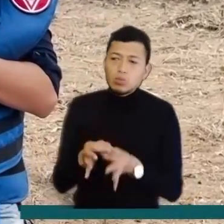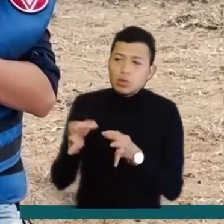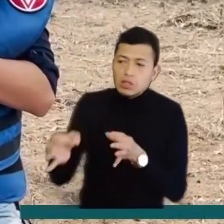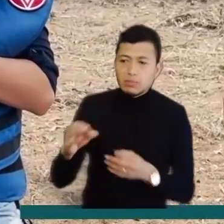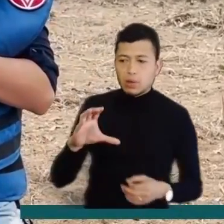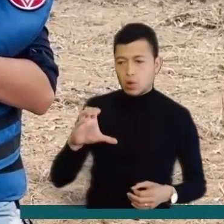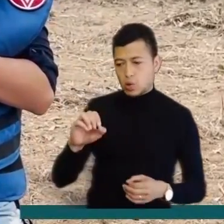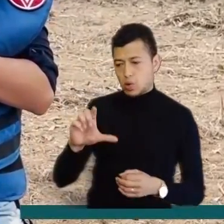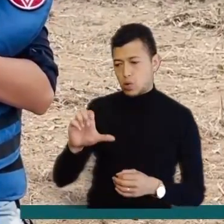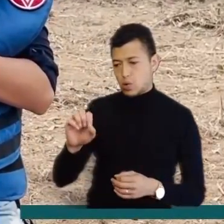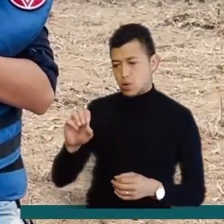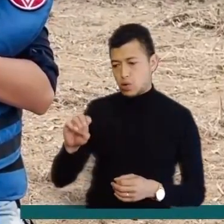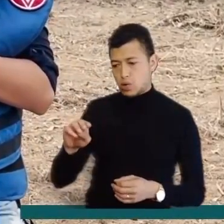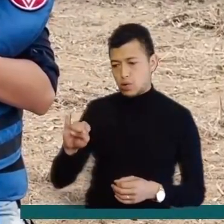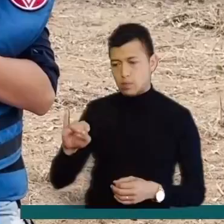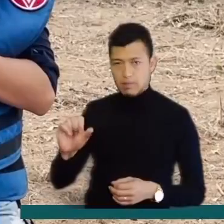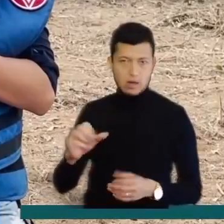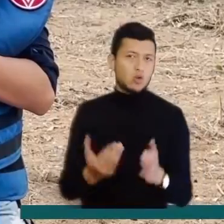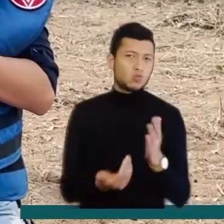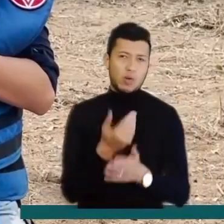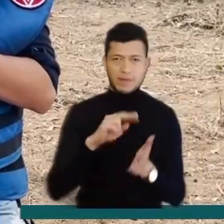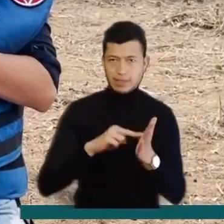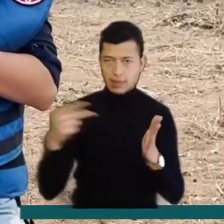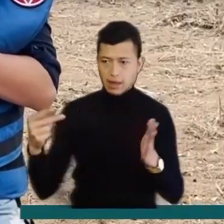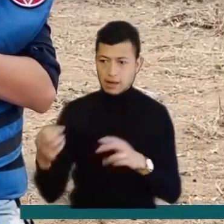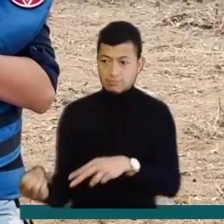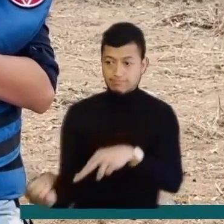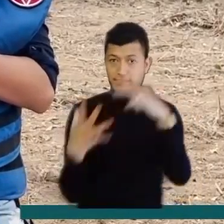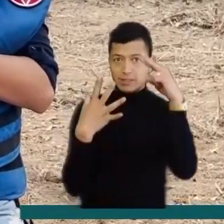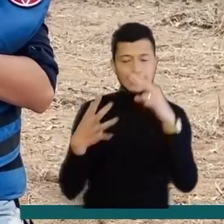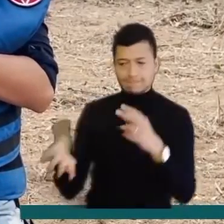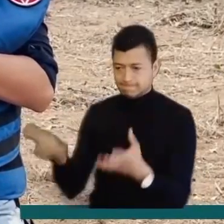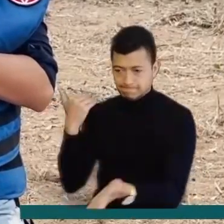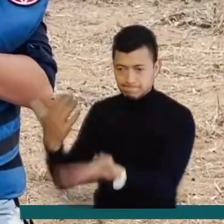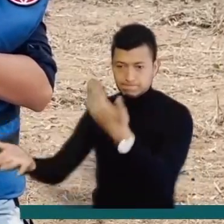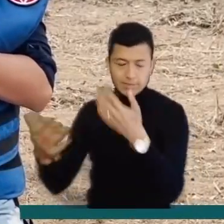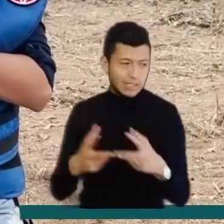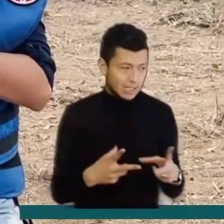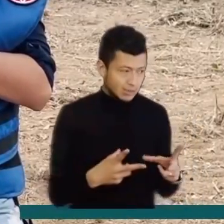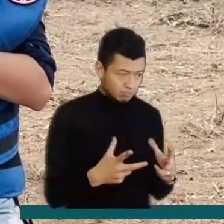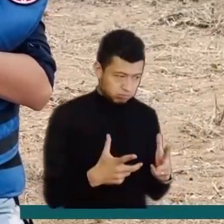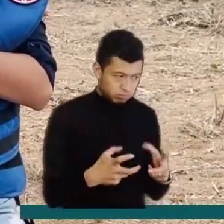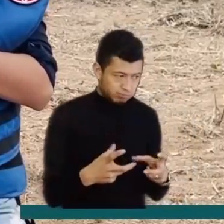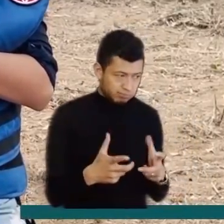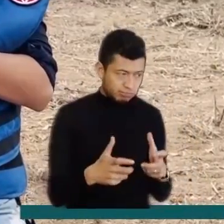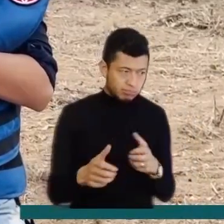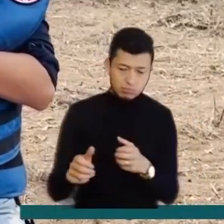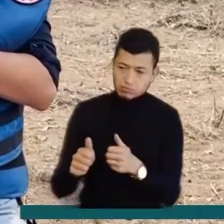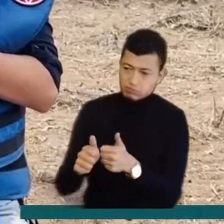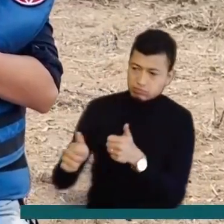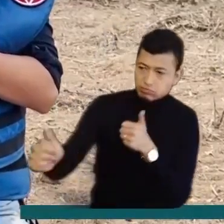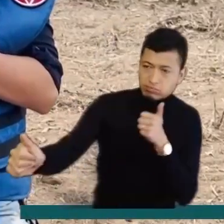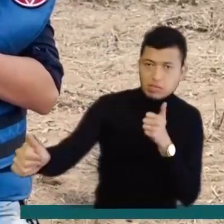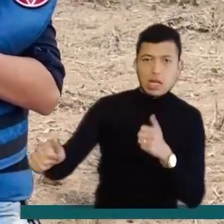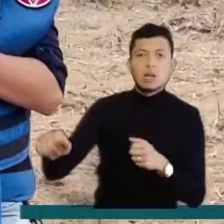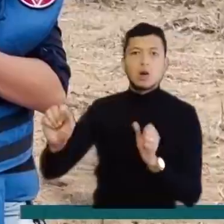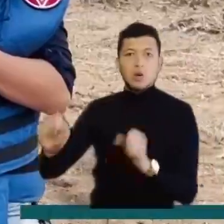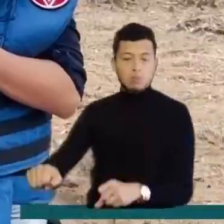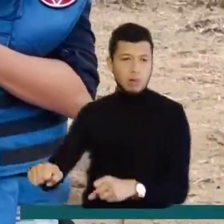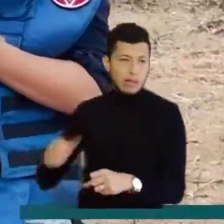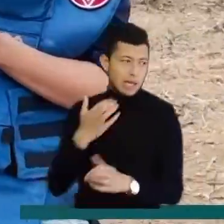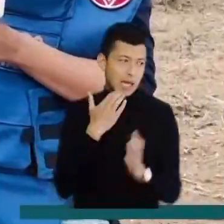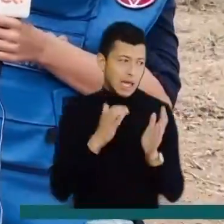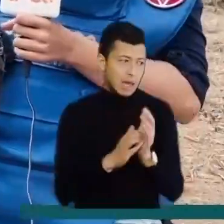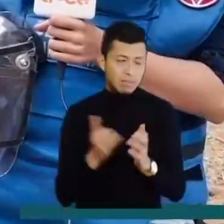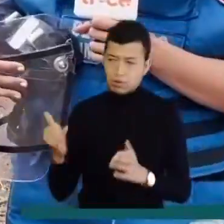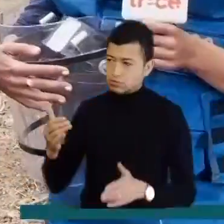Huila, se está implementando una nueva técnica de desminado a través de máquinas remotamente tripuladas de desminado mecánico